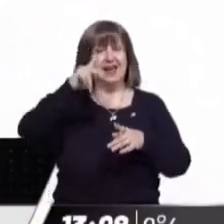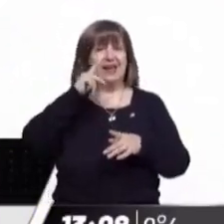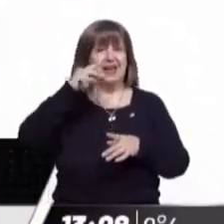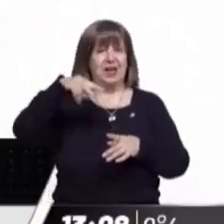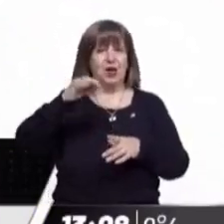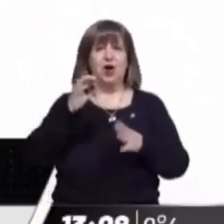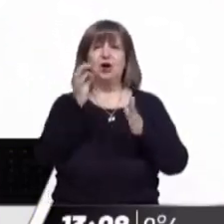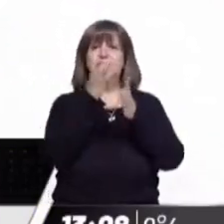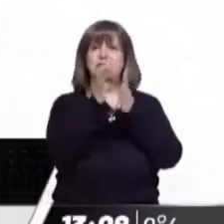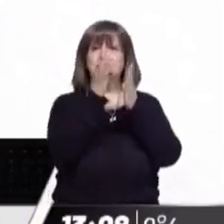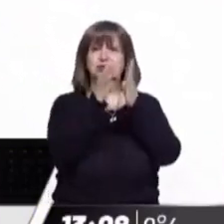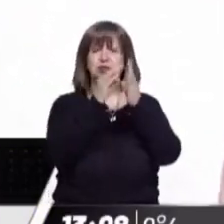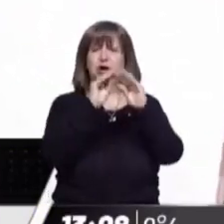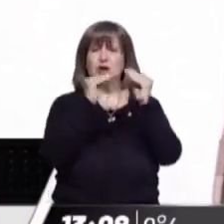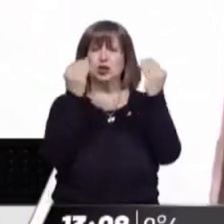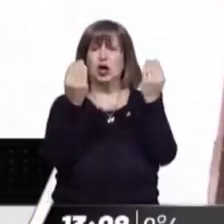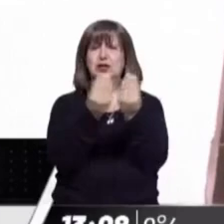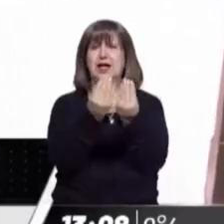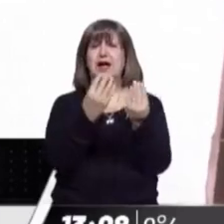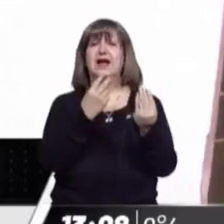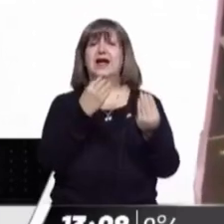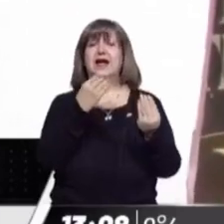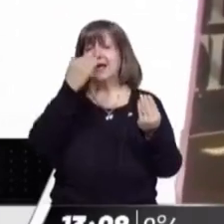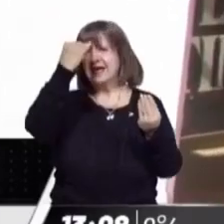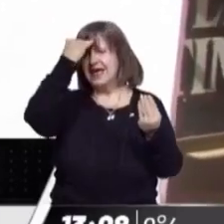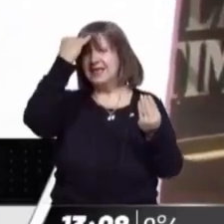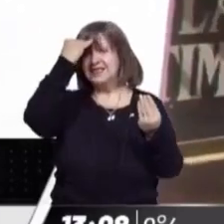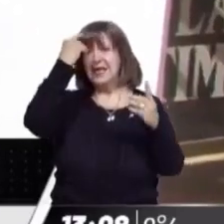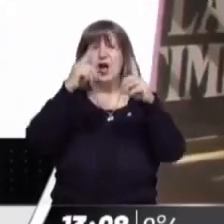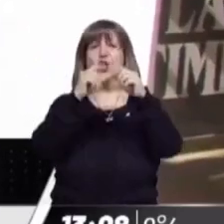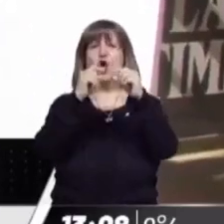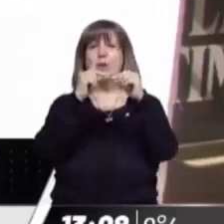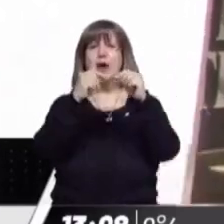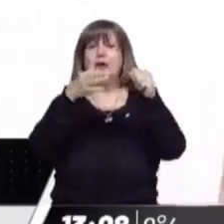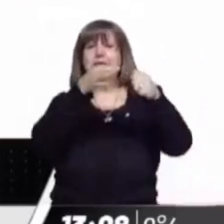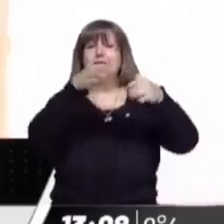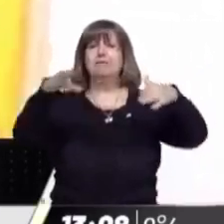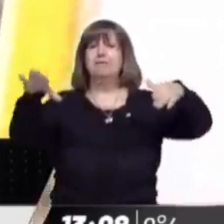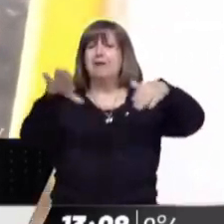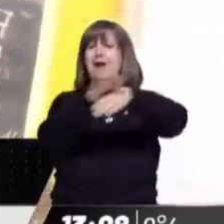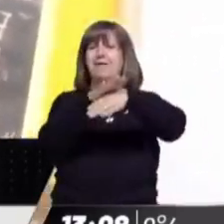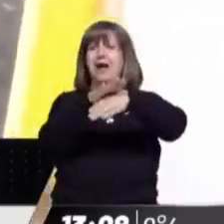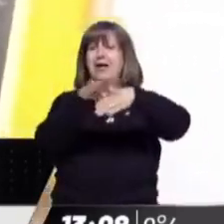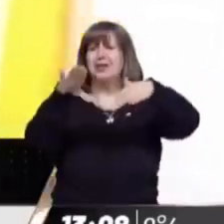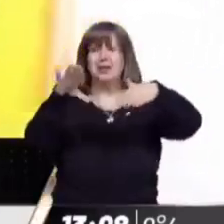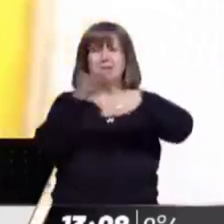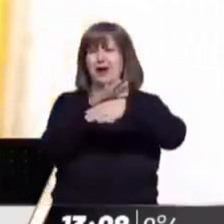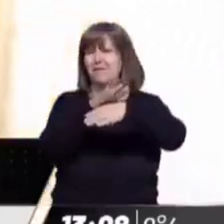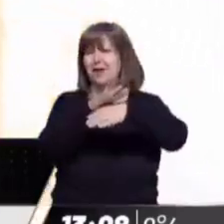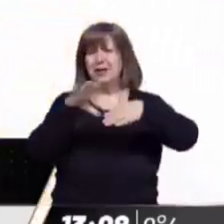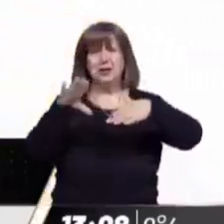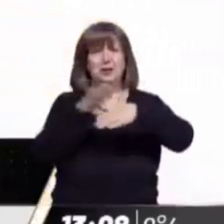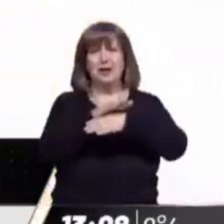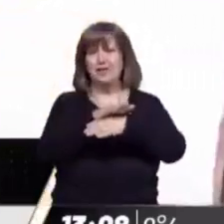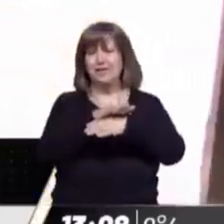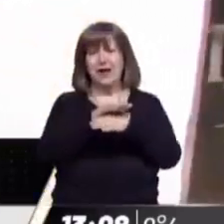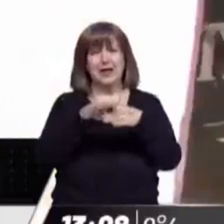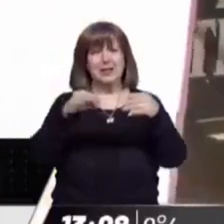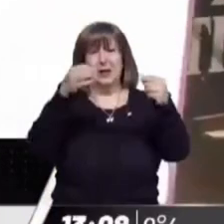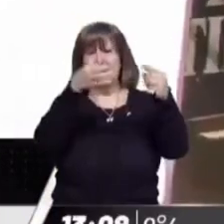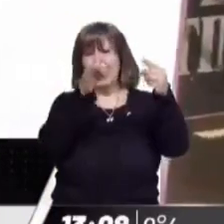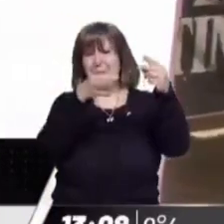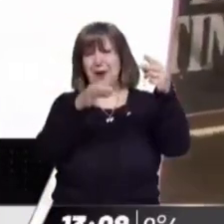15 aciertos que han hecho millonario a un mendocino. Lo están esperando, cada vez cuelgan más globos, les cuento, porque llegamos y el dueño